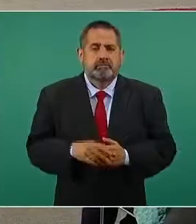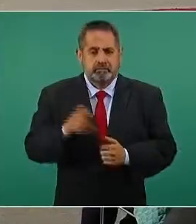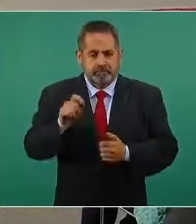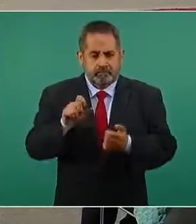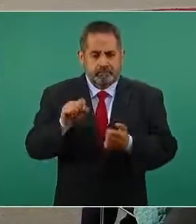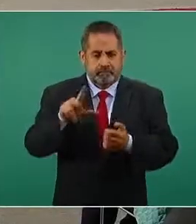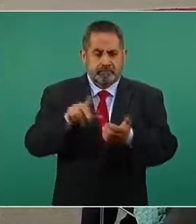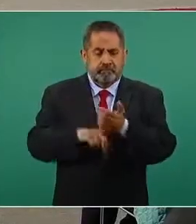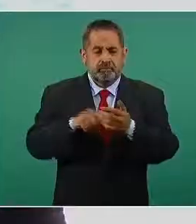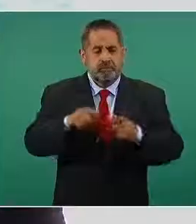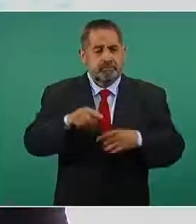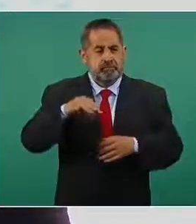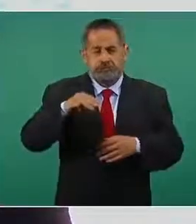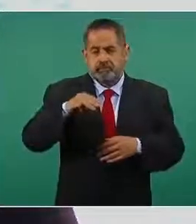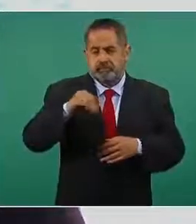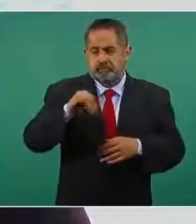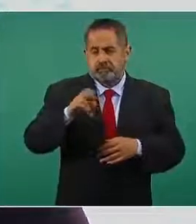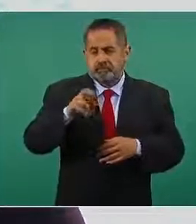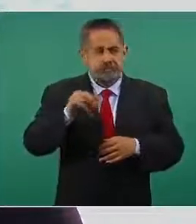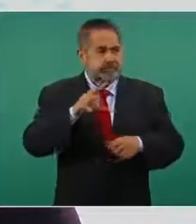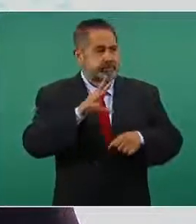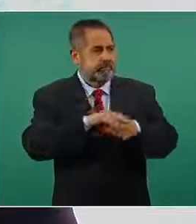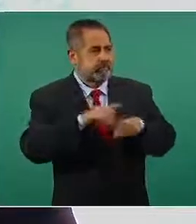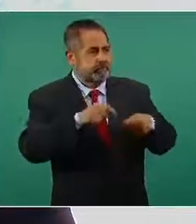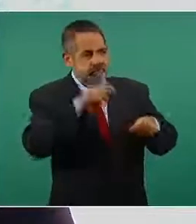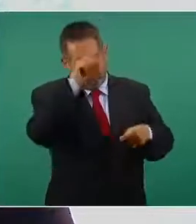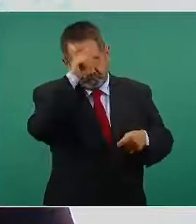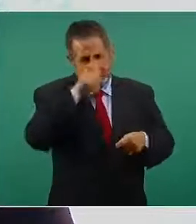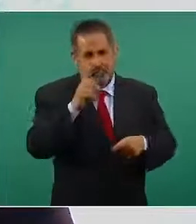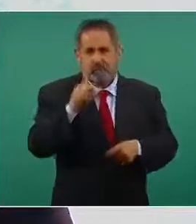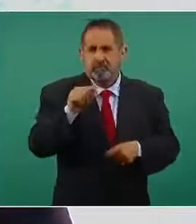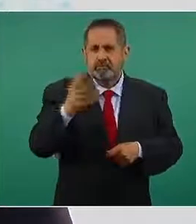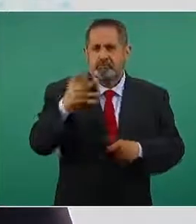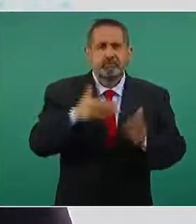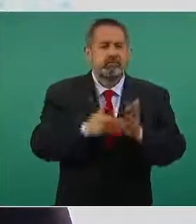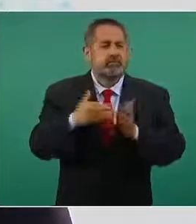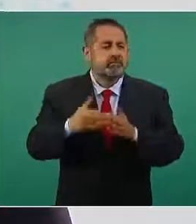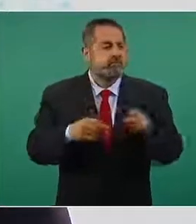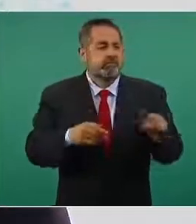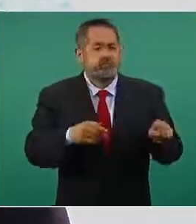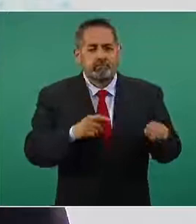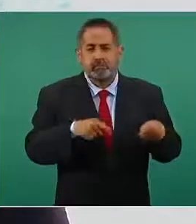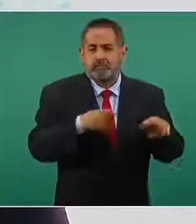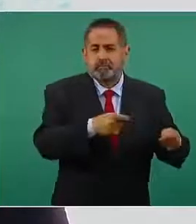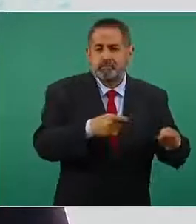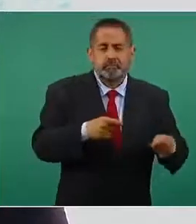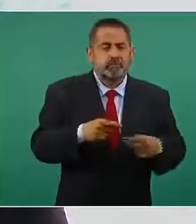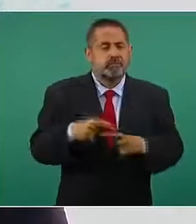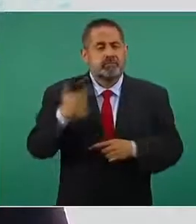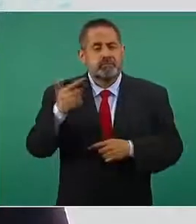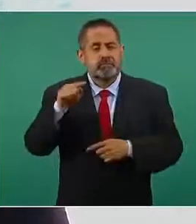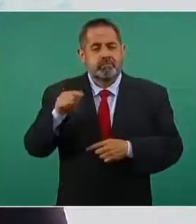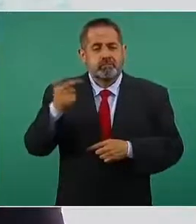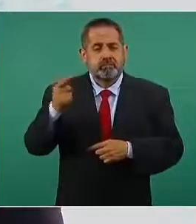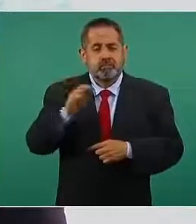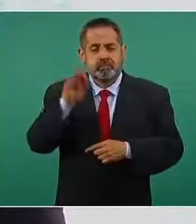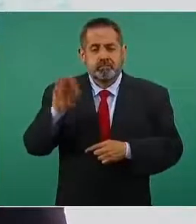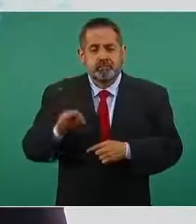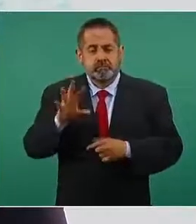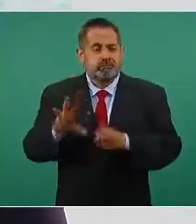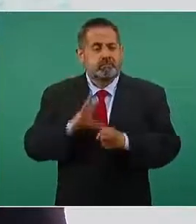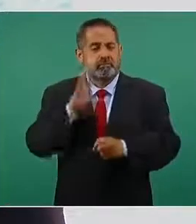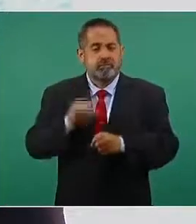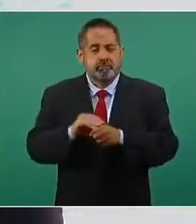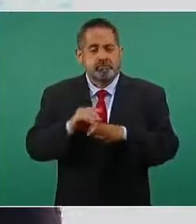tienen concesiones mineras. Esto abarca 1.5 millones de hectáreas, que equivale al 7.7% del